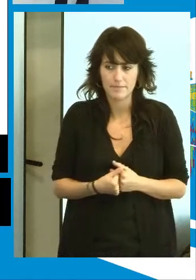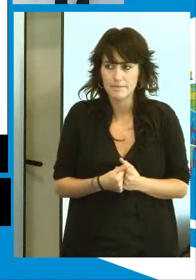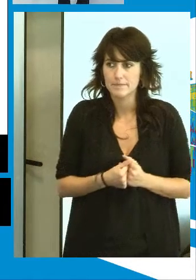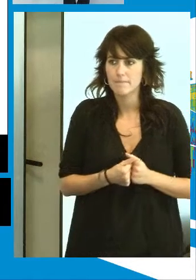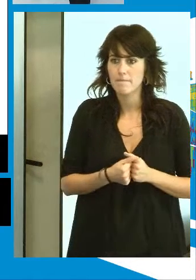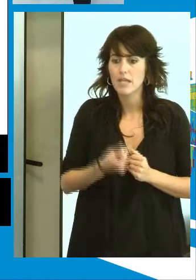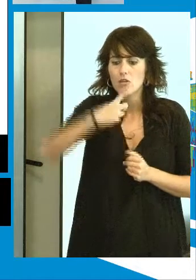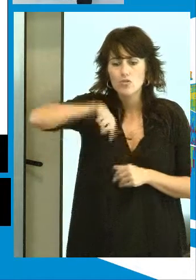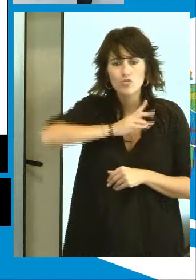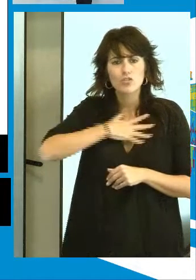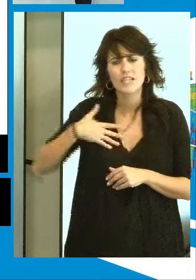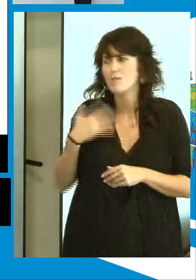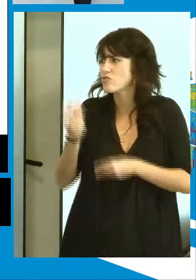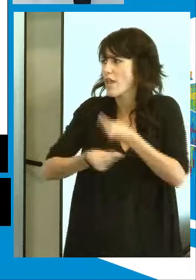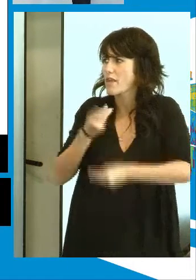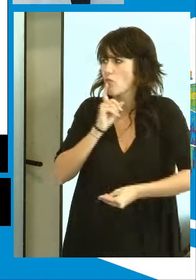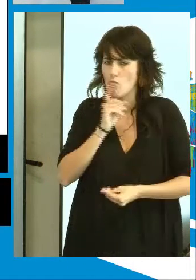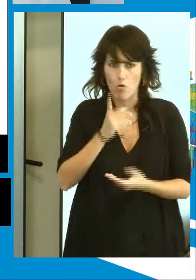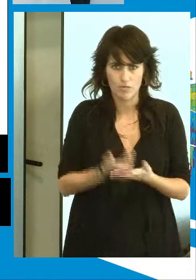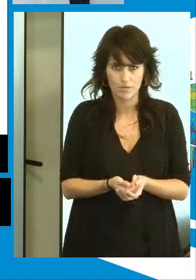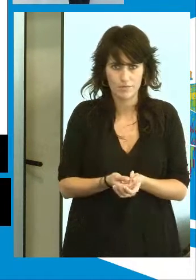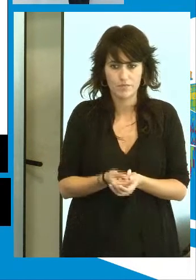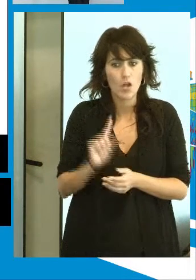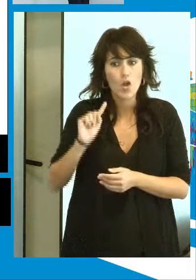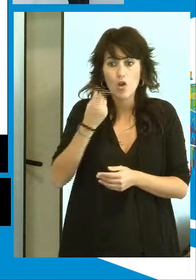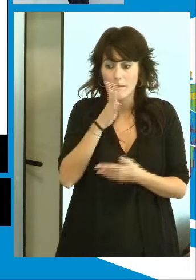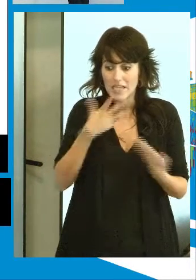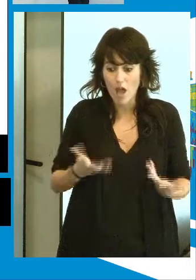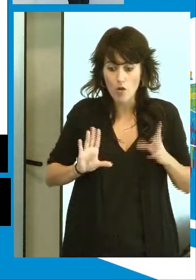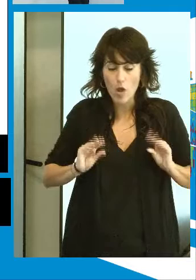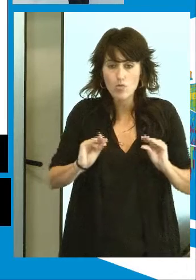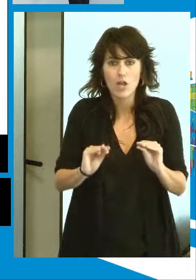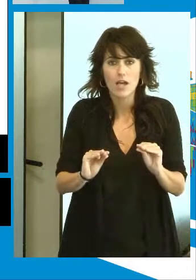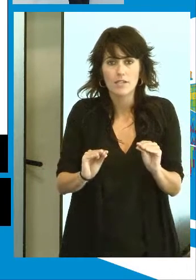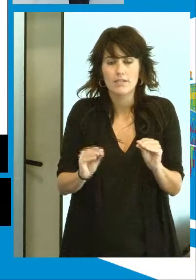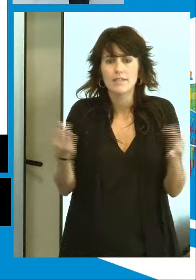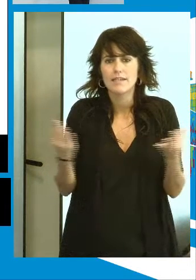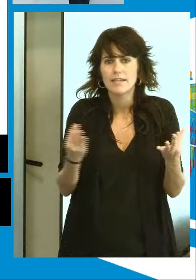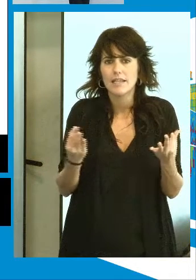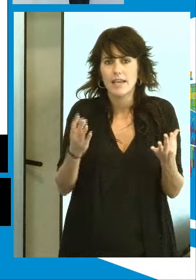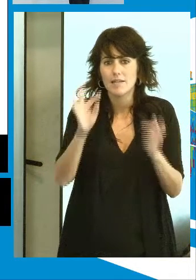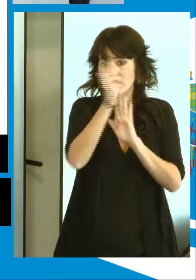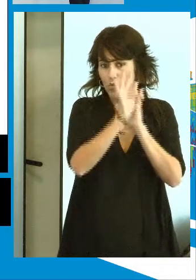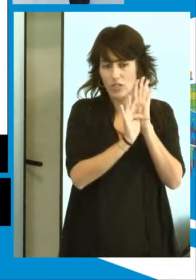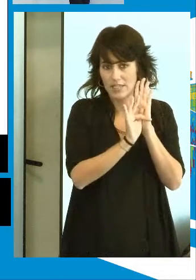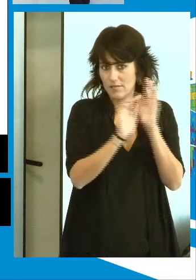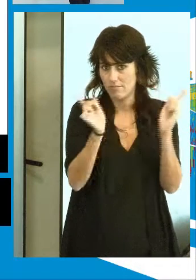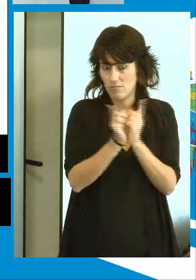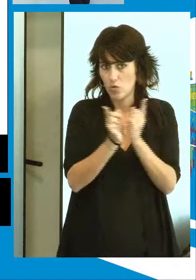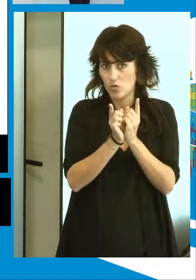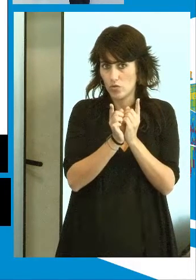¿Cómo queremos hacer nosotros esto? Pues lo que más se utiliza ahora mismo son los test breves, o sea,